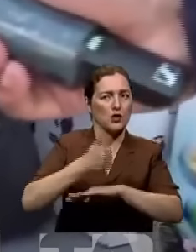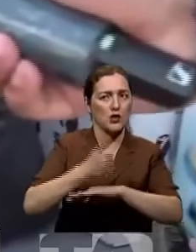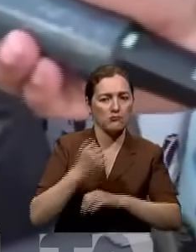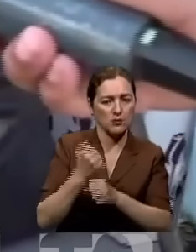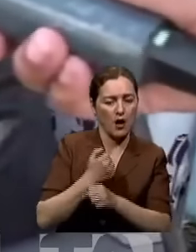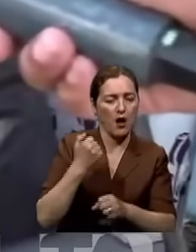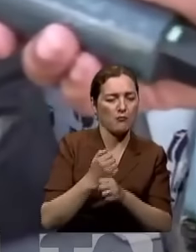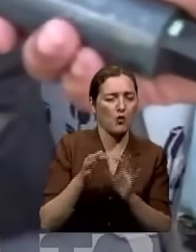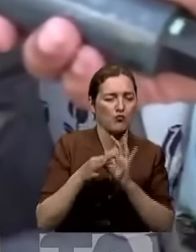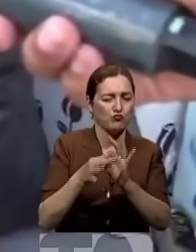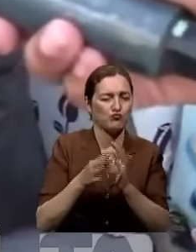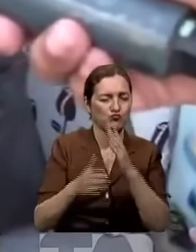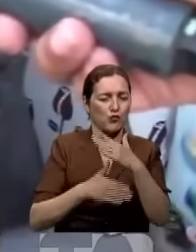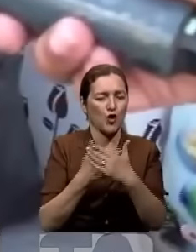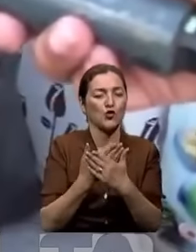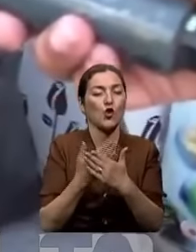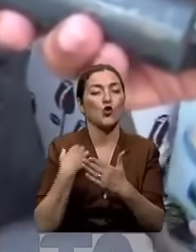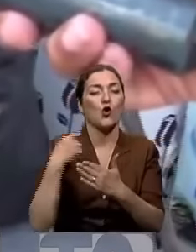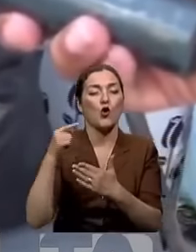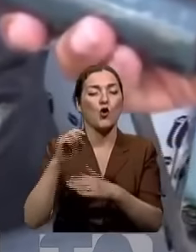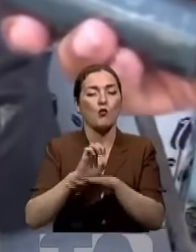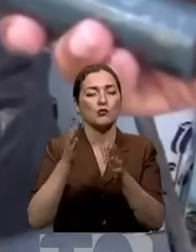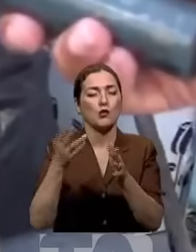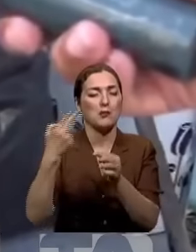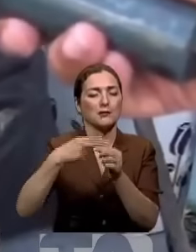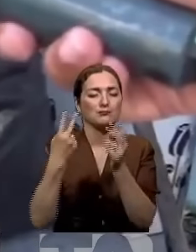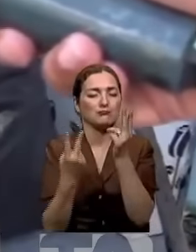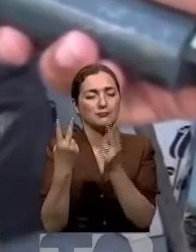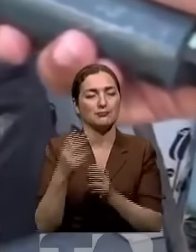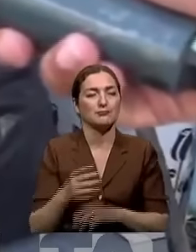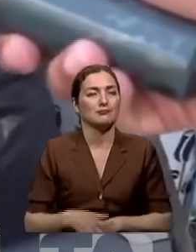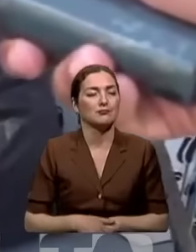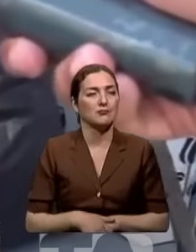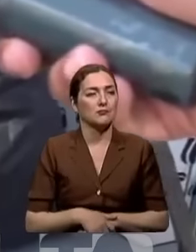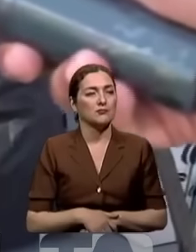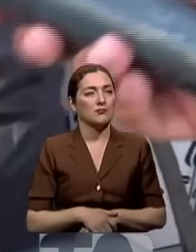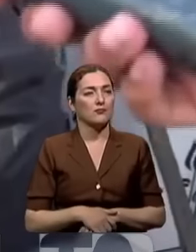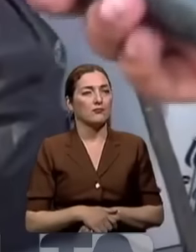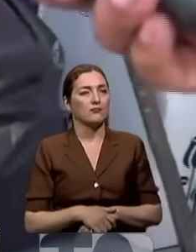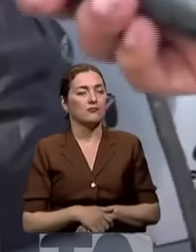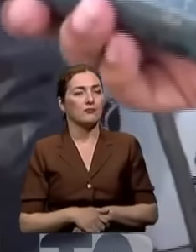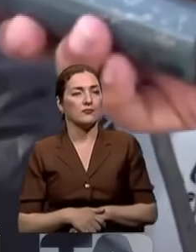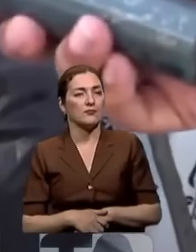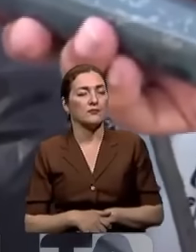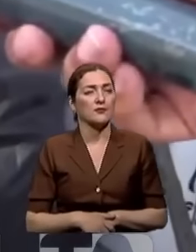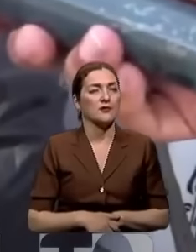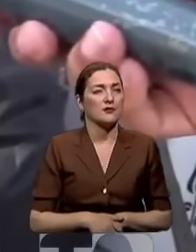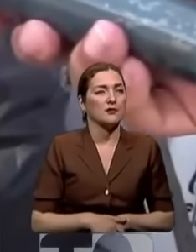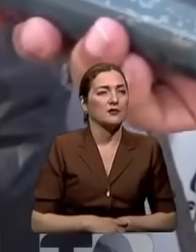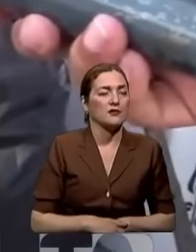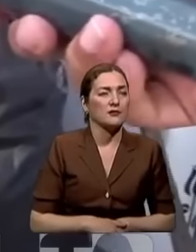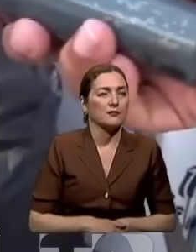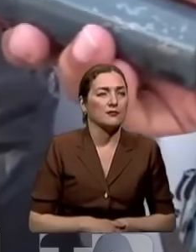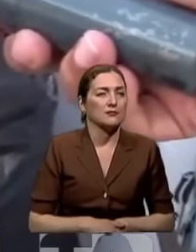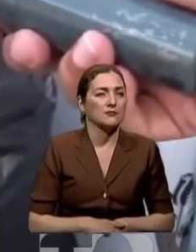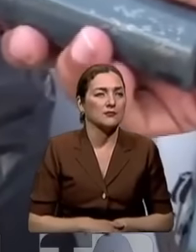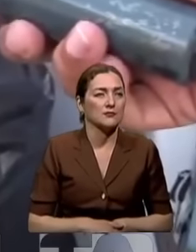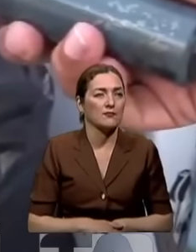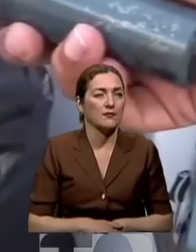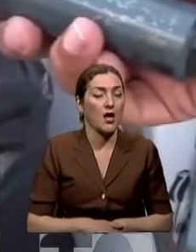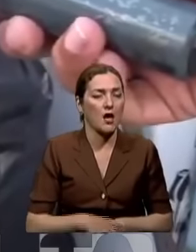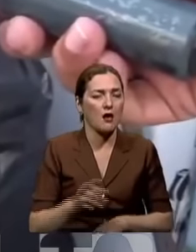de todos los ecuatorianos que acudan al cementerio de Calderón. Y también para la iglesia, que va a haber el